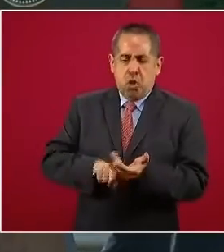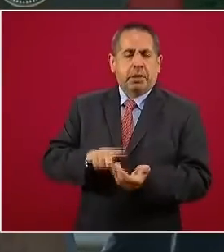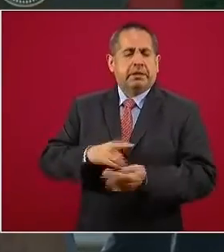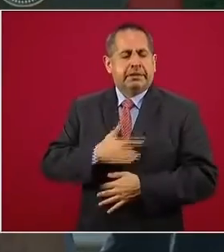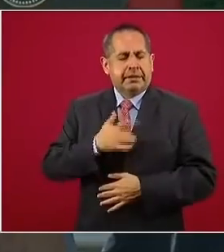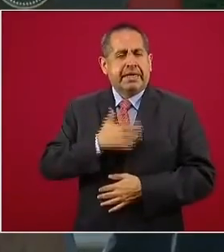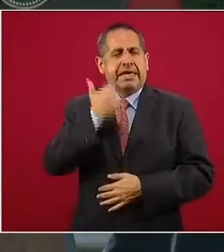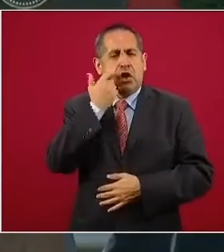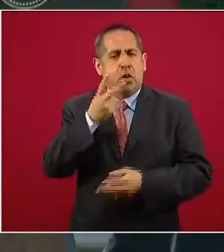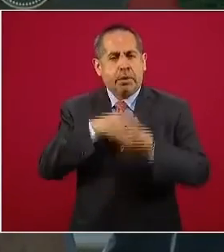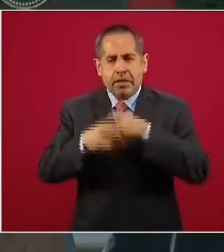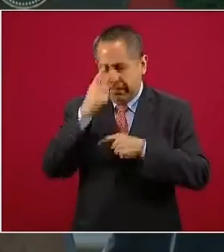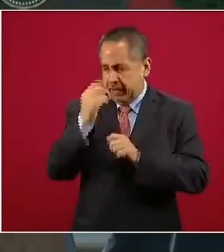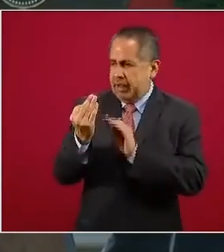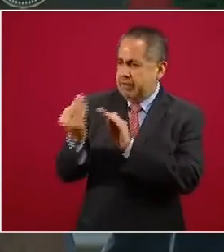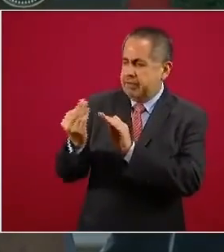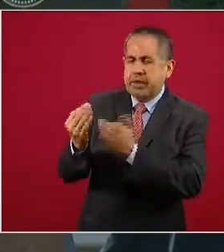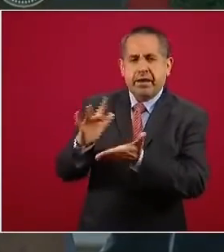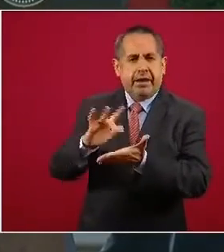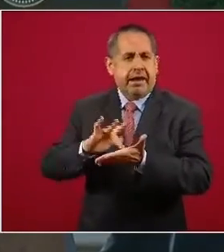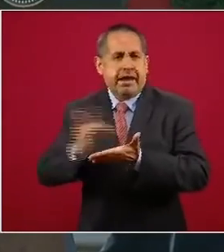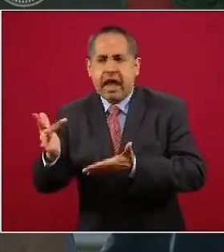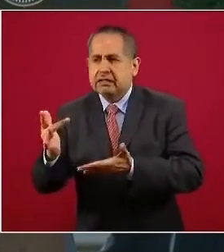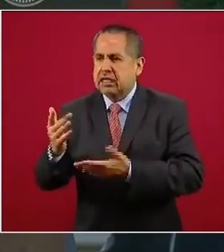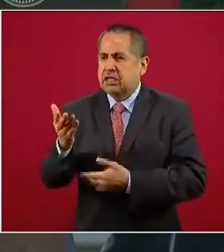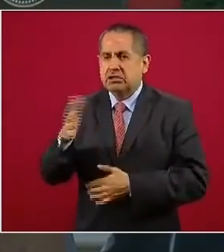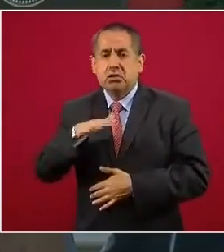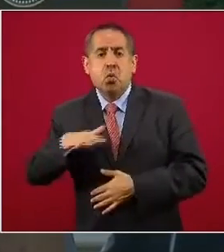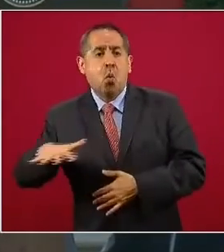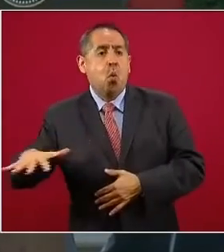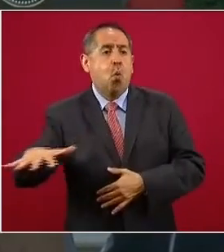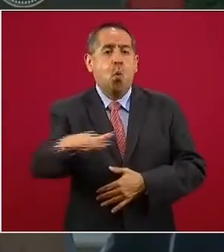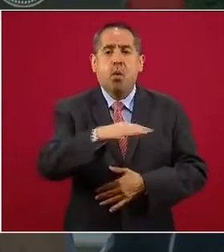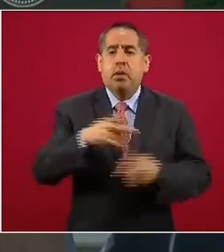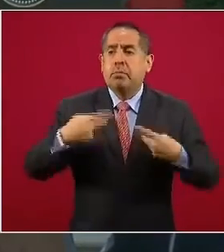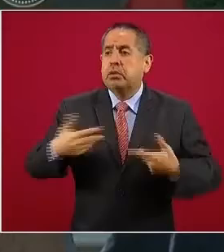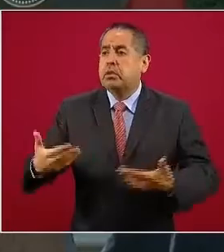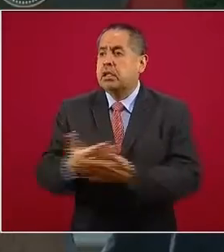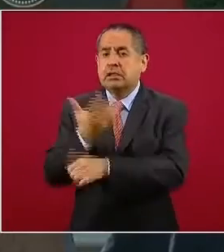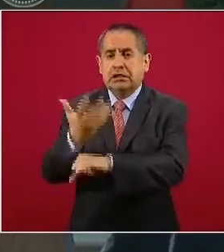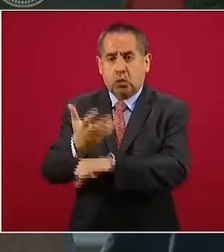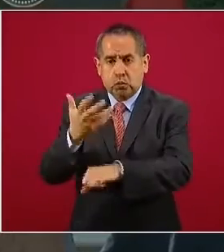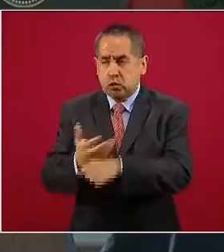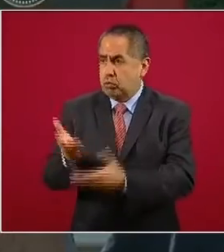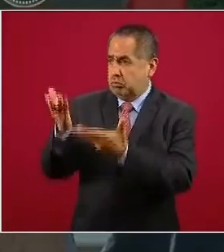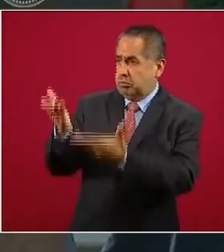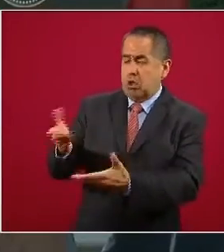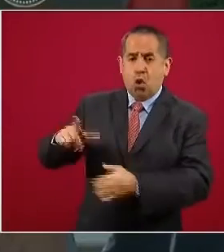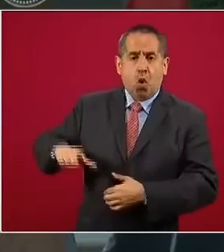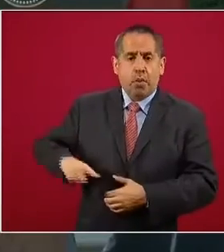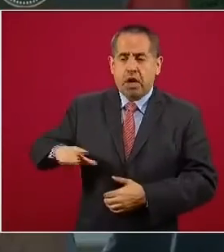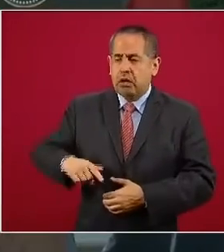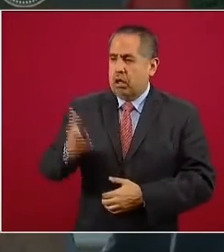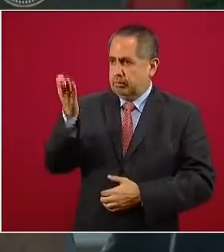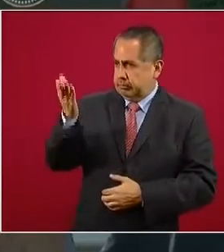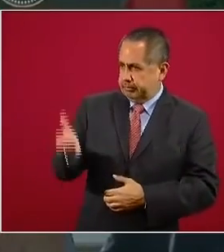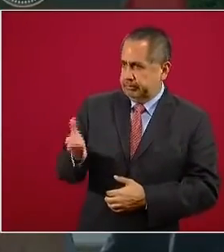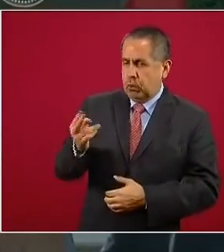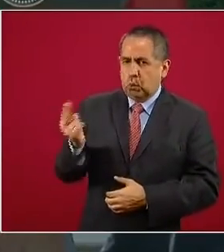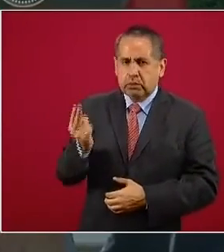para agradecerle al pueblo de Estados Unidos, a su gobierno y a